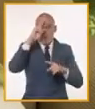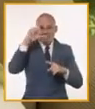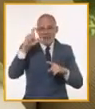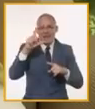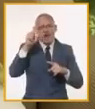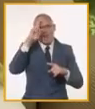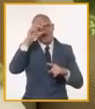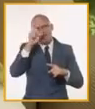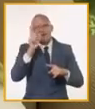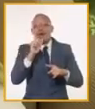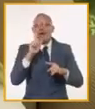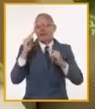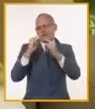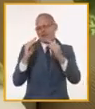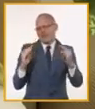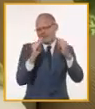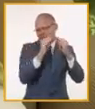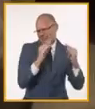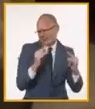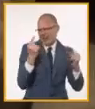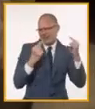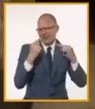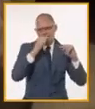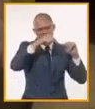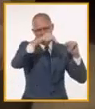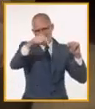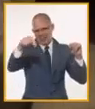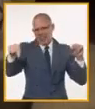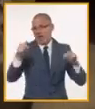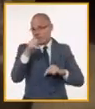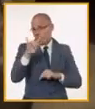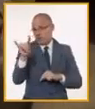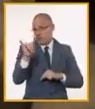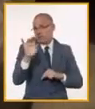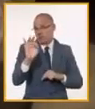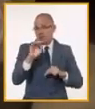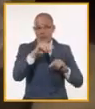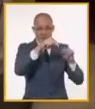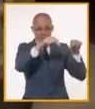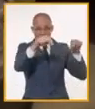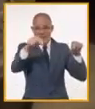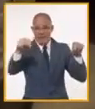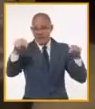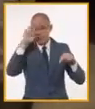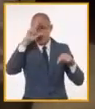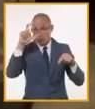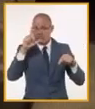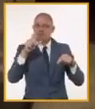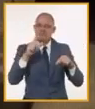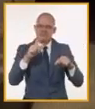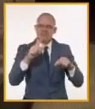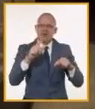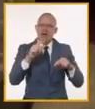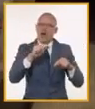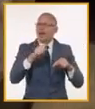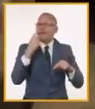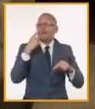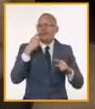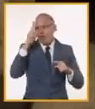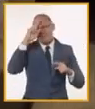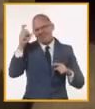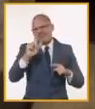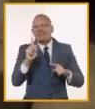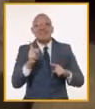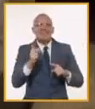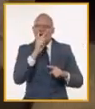Sí, hospitales. Algunos es porque se movieron, el mismo que se movieron. El mismo se Pero yo siempre dejaba, cuando ya hubo que moverlo al final de la guerra, yo